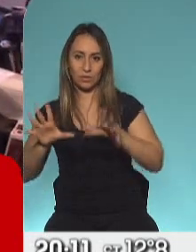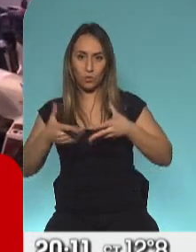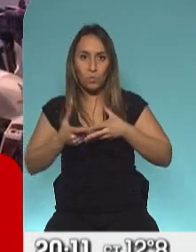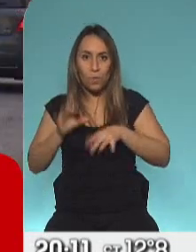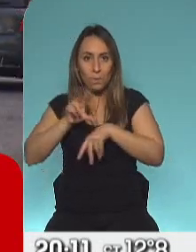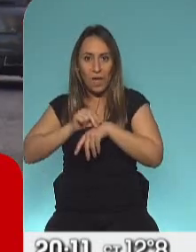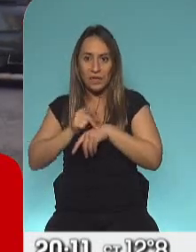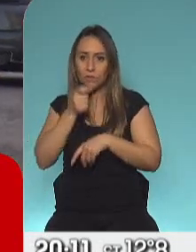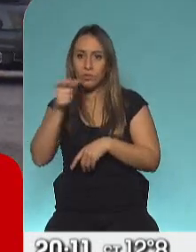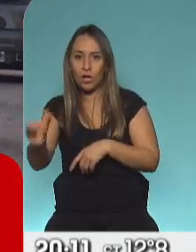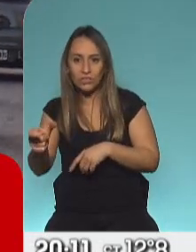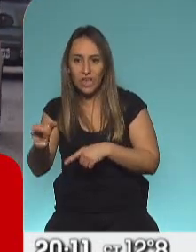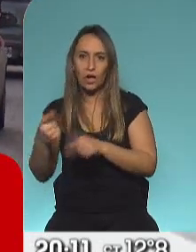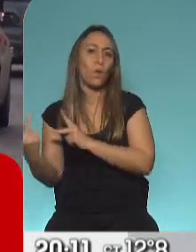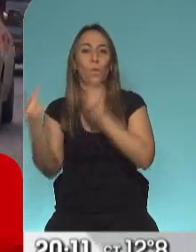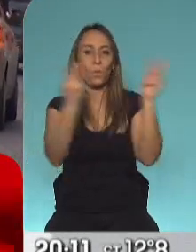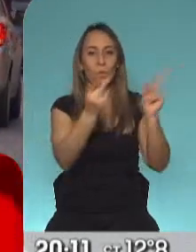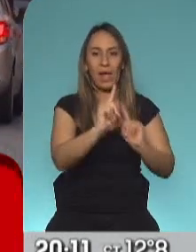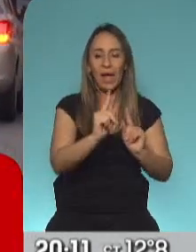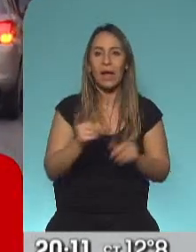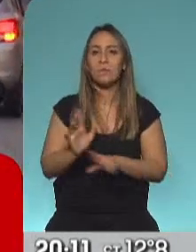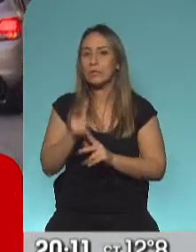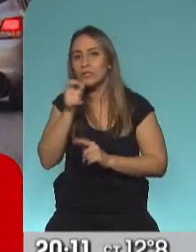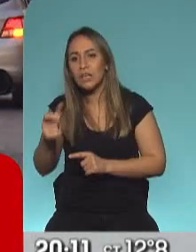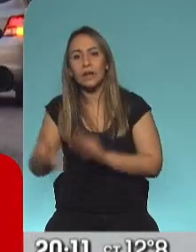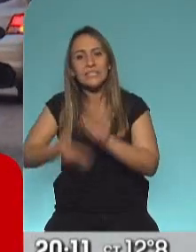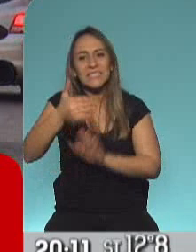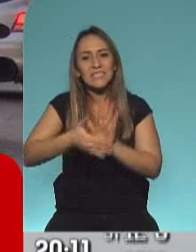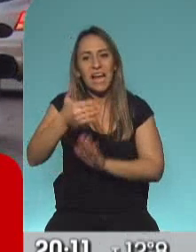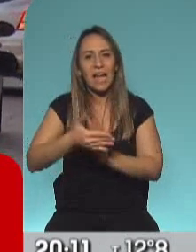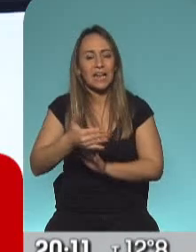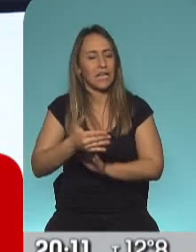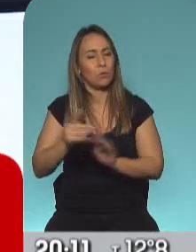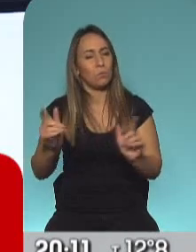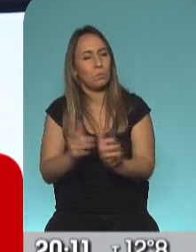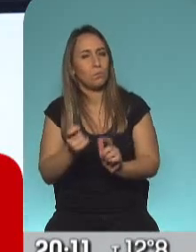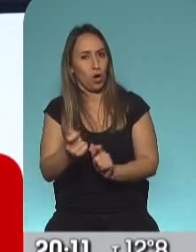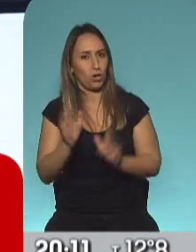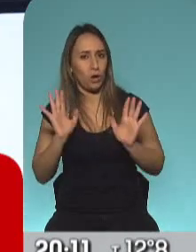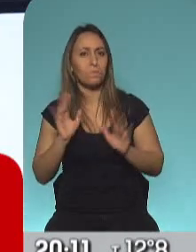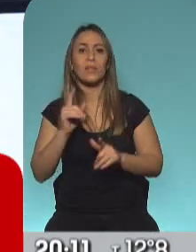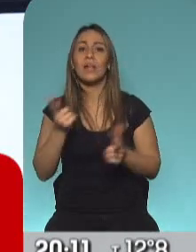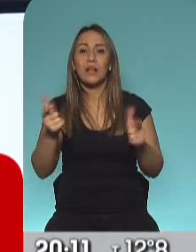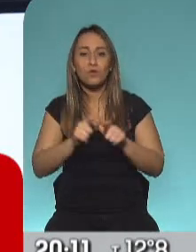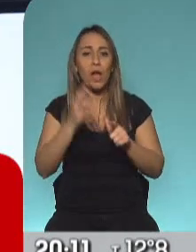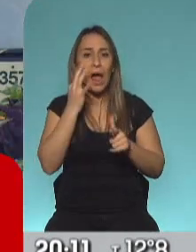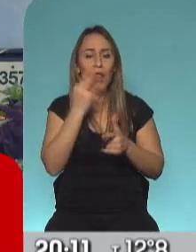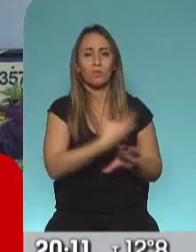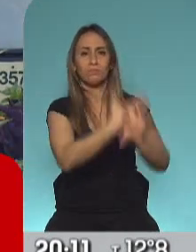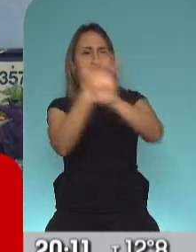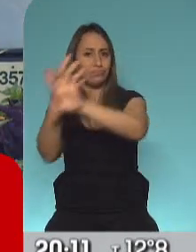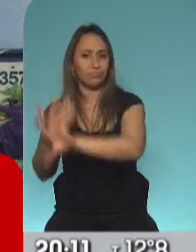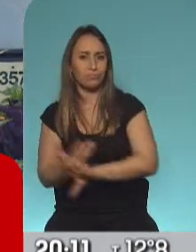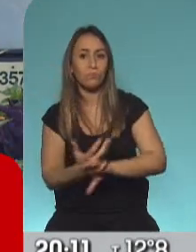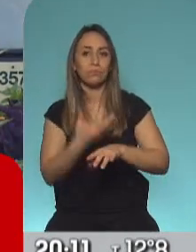viaje, que salga de Olivos lo menos que pueda, que tenga las reuniones por teleconferencia. Uh-huh. Bueno, así va a ser. Mañana teleconferencia